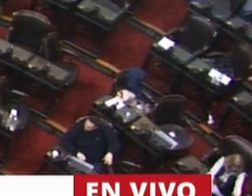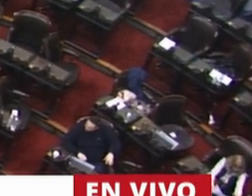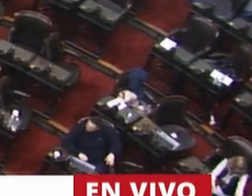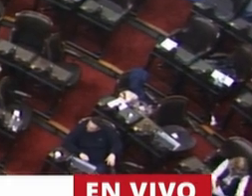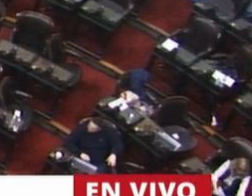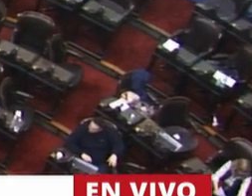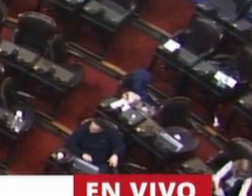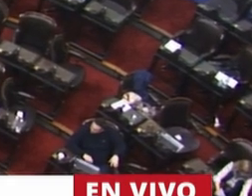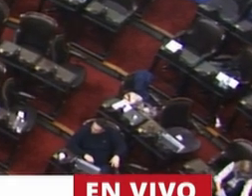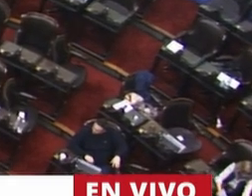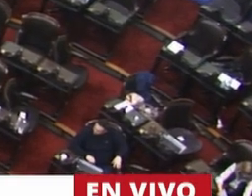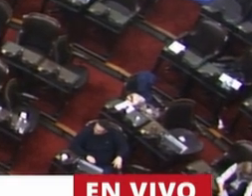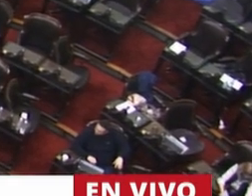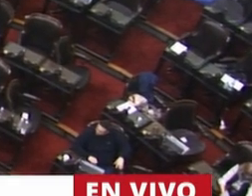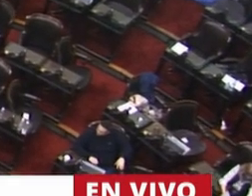ad